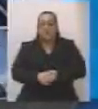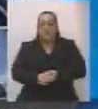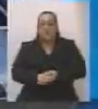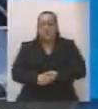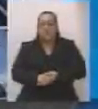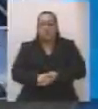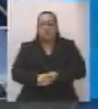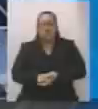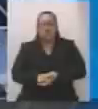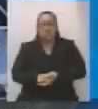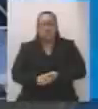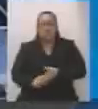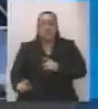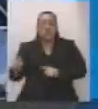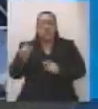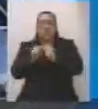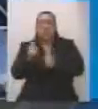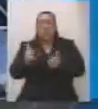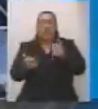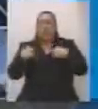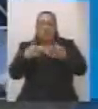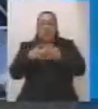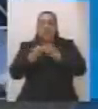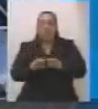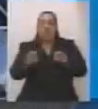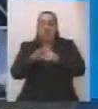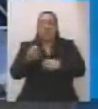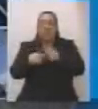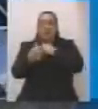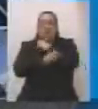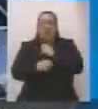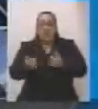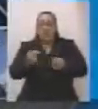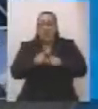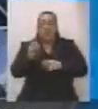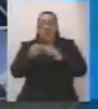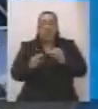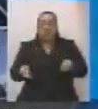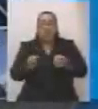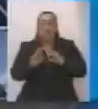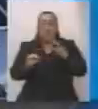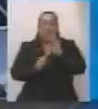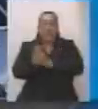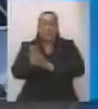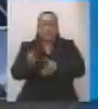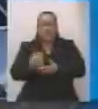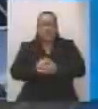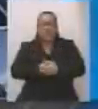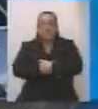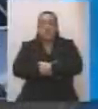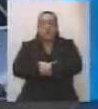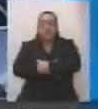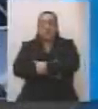cómputo, ninguno de los cuales podía importarse del extranjero. Y en la economía emergente, las